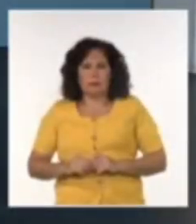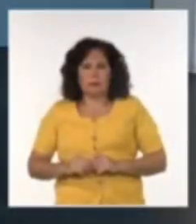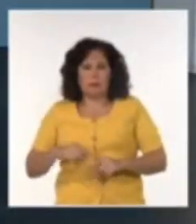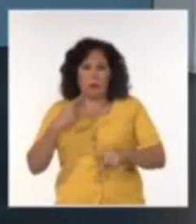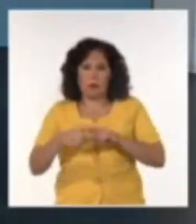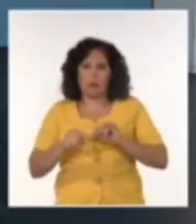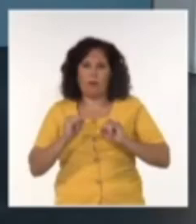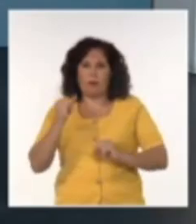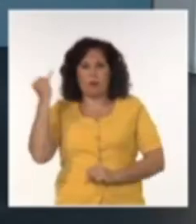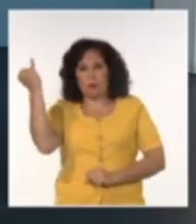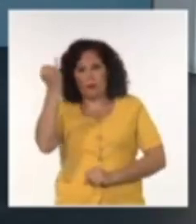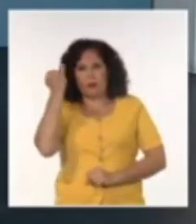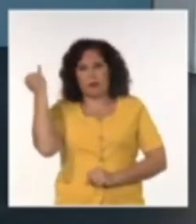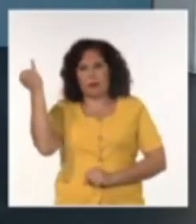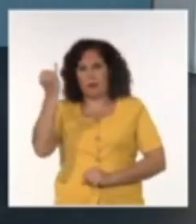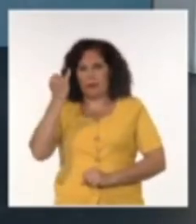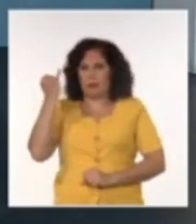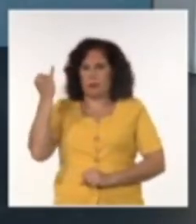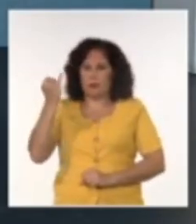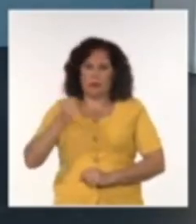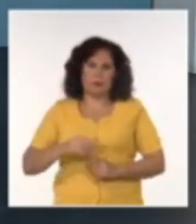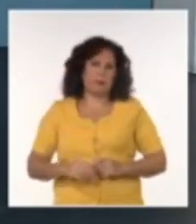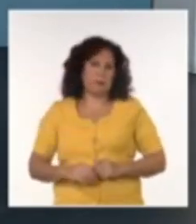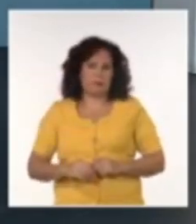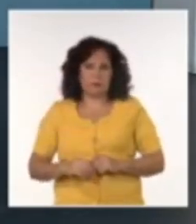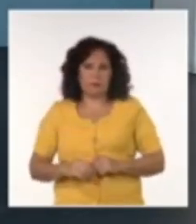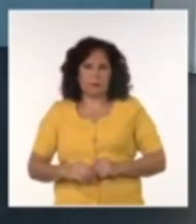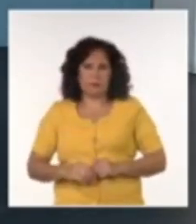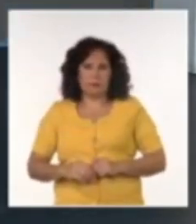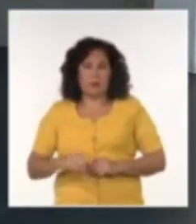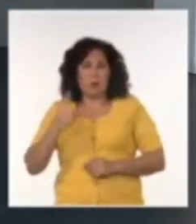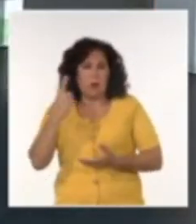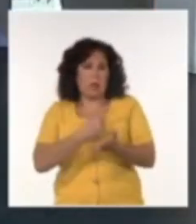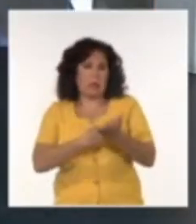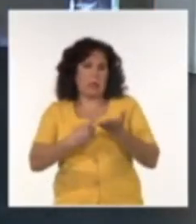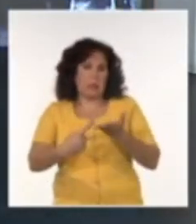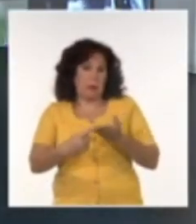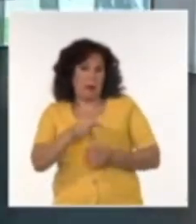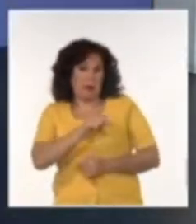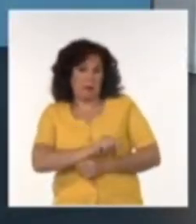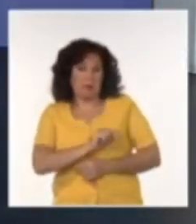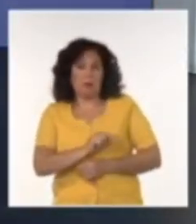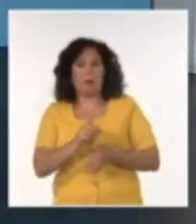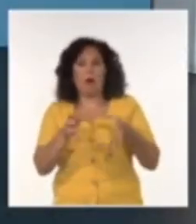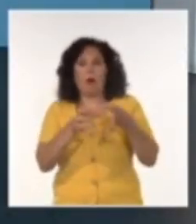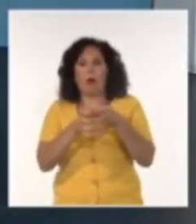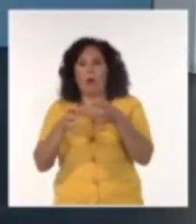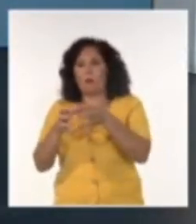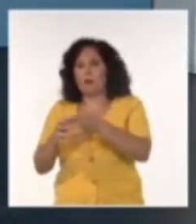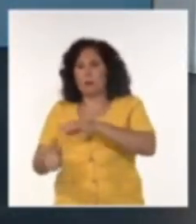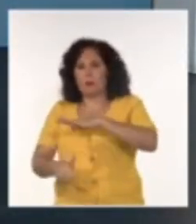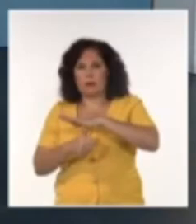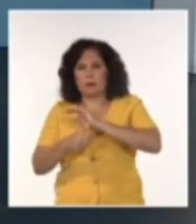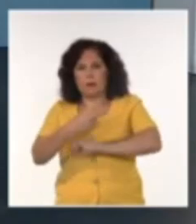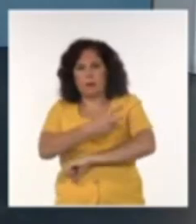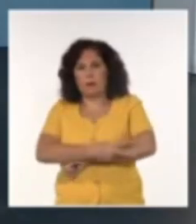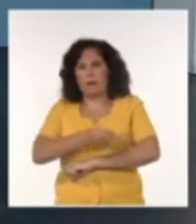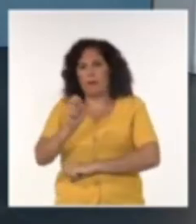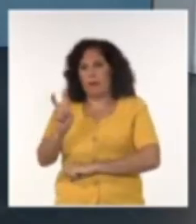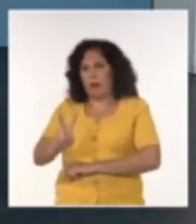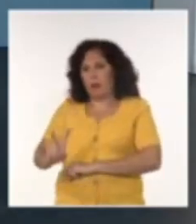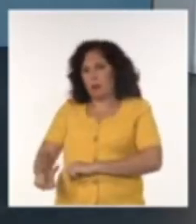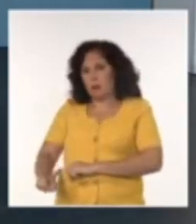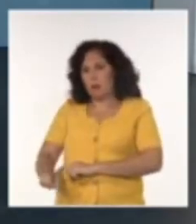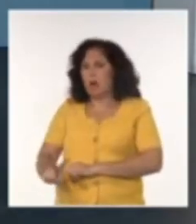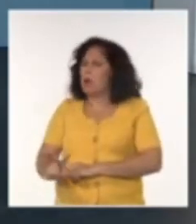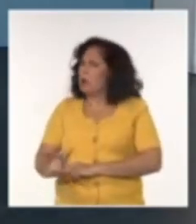repasamos el acontecer internacional en estos momentos. A casi una semana de haberse celebrado los comicios presidenciales en Venezuela, baja la tensión